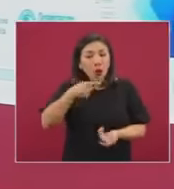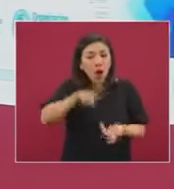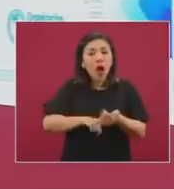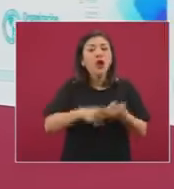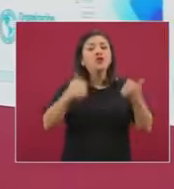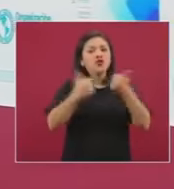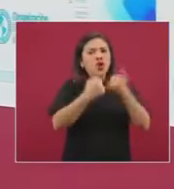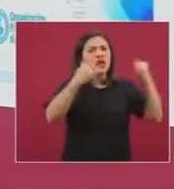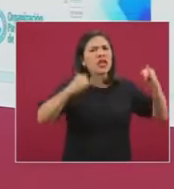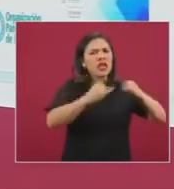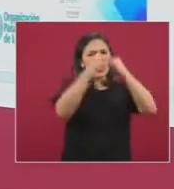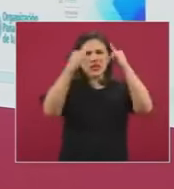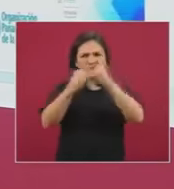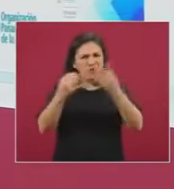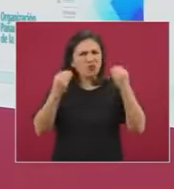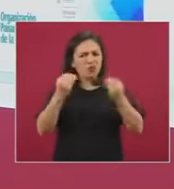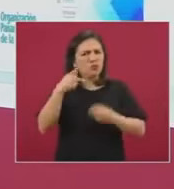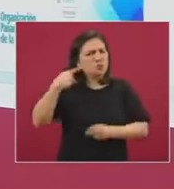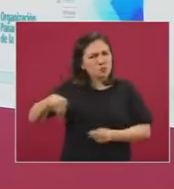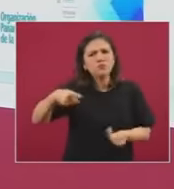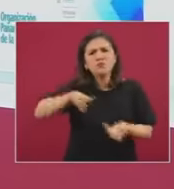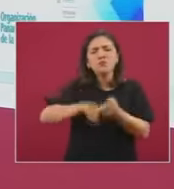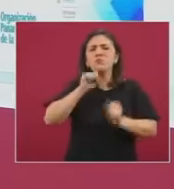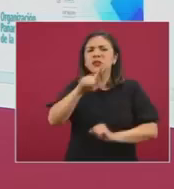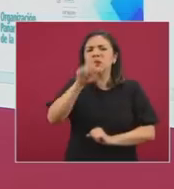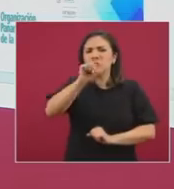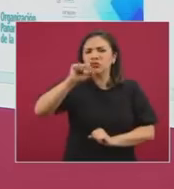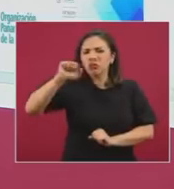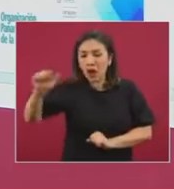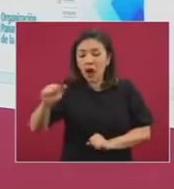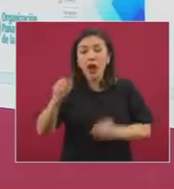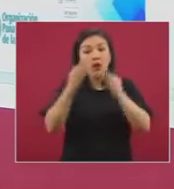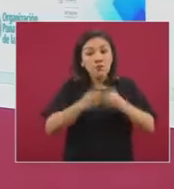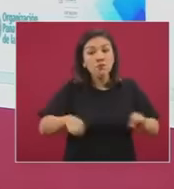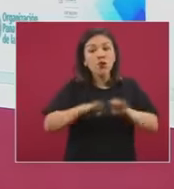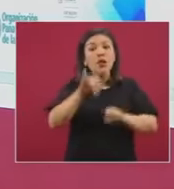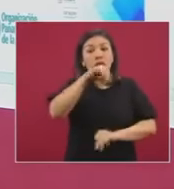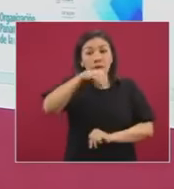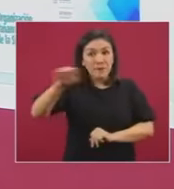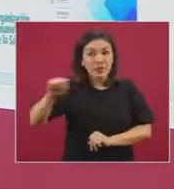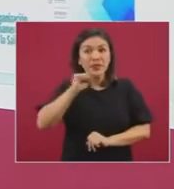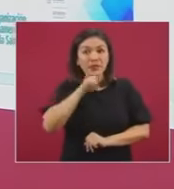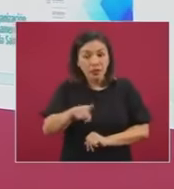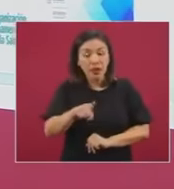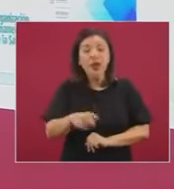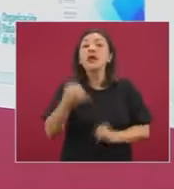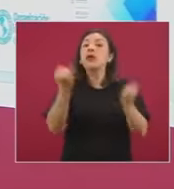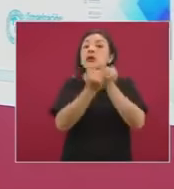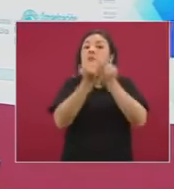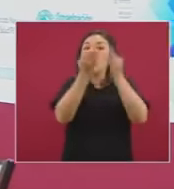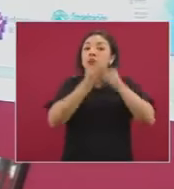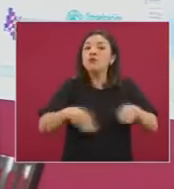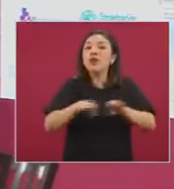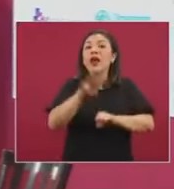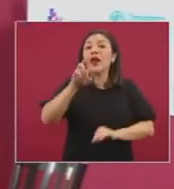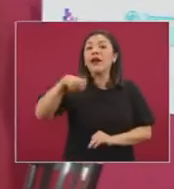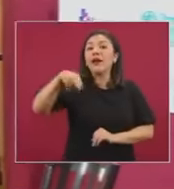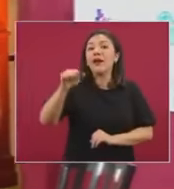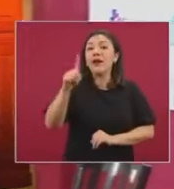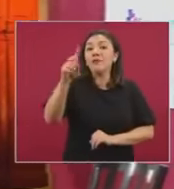varias dependencias de la Secretaría de Salud, una participación importante del IMSS, la participación muy importante de RENAPO,